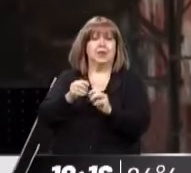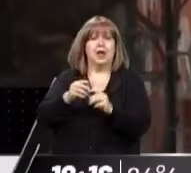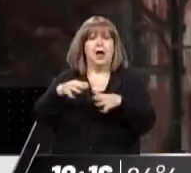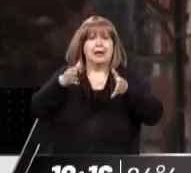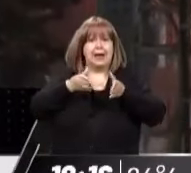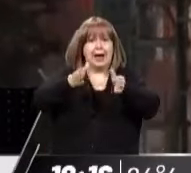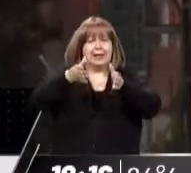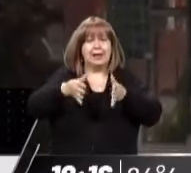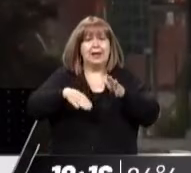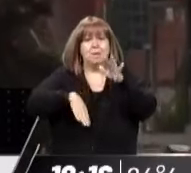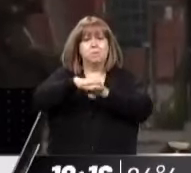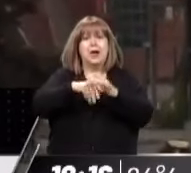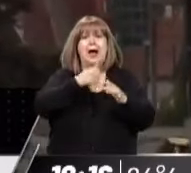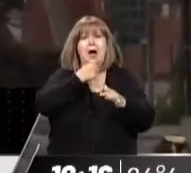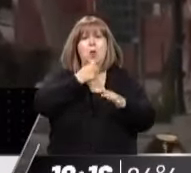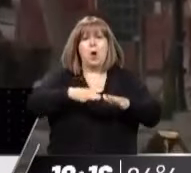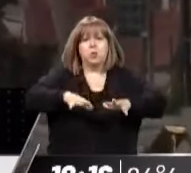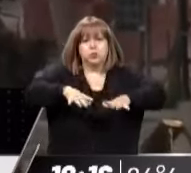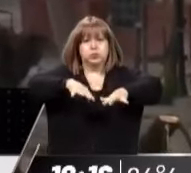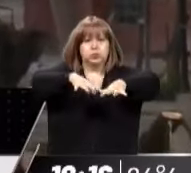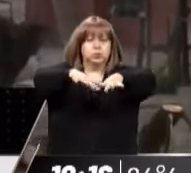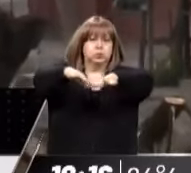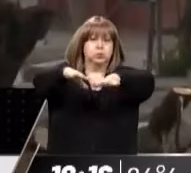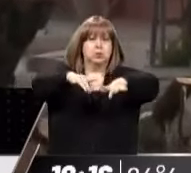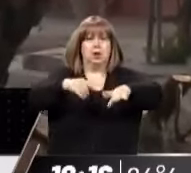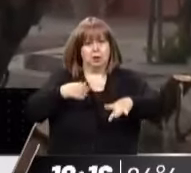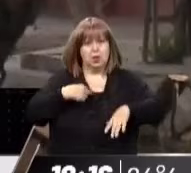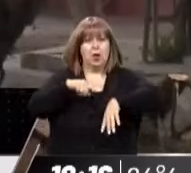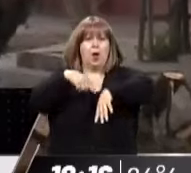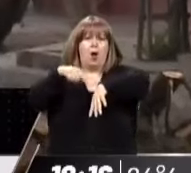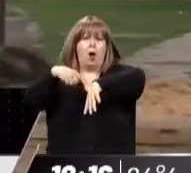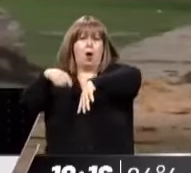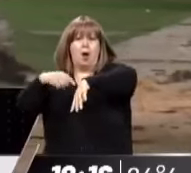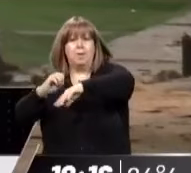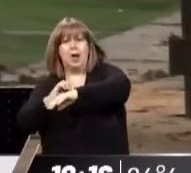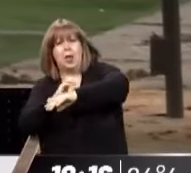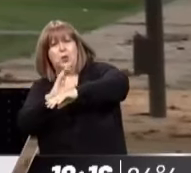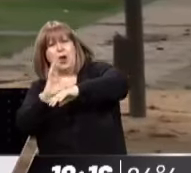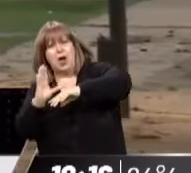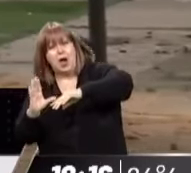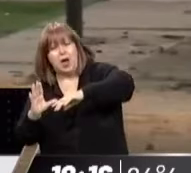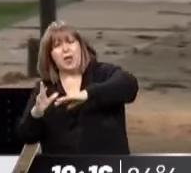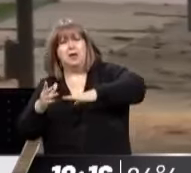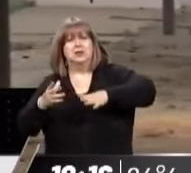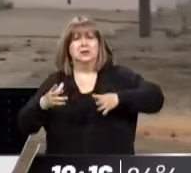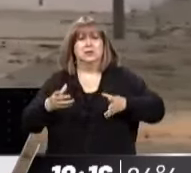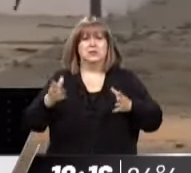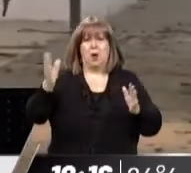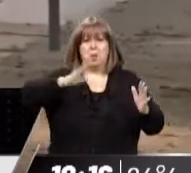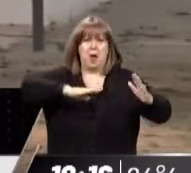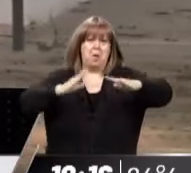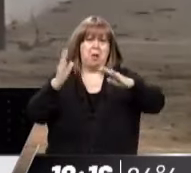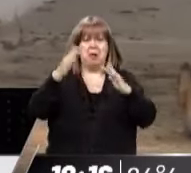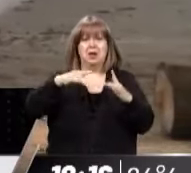calles anegadas que tuvimos que hasta alta hora de la madrugada, ¿no es cierto?, desocuparlas para que el tránsito,